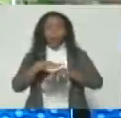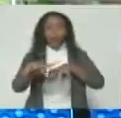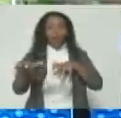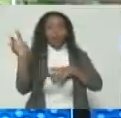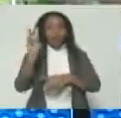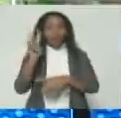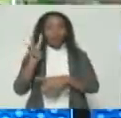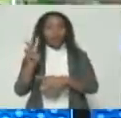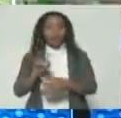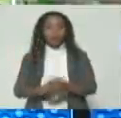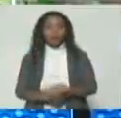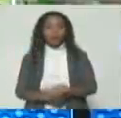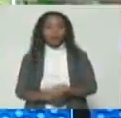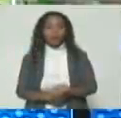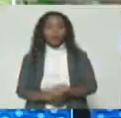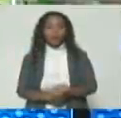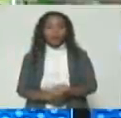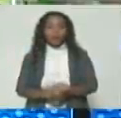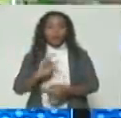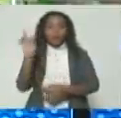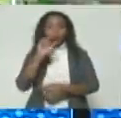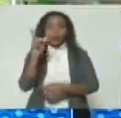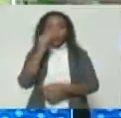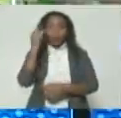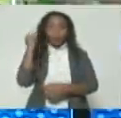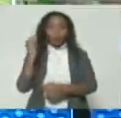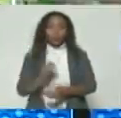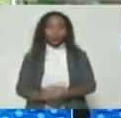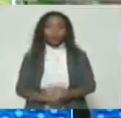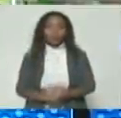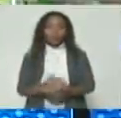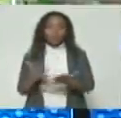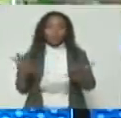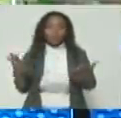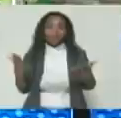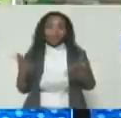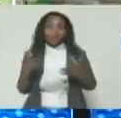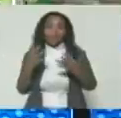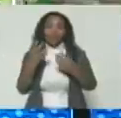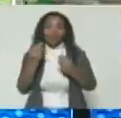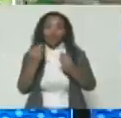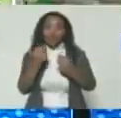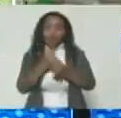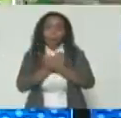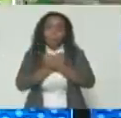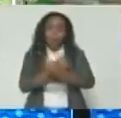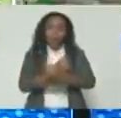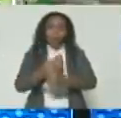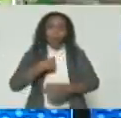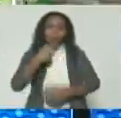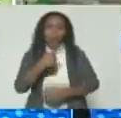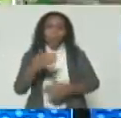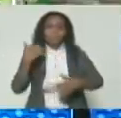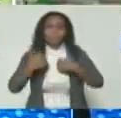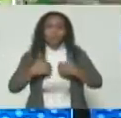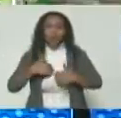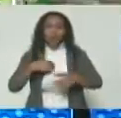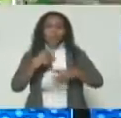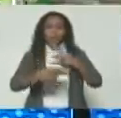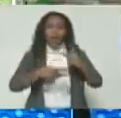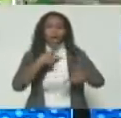venezolanos y las venezolanas. Así que con mucho amor les digo, miércoles